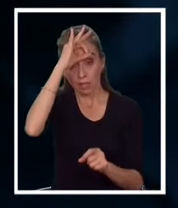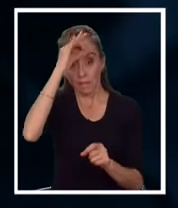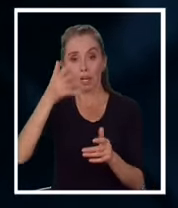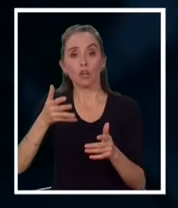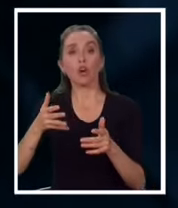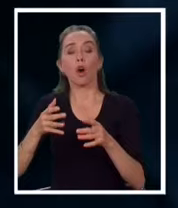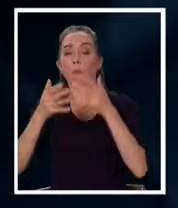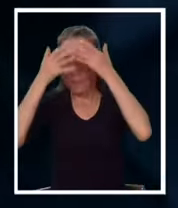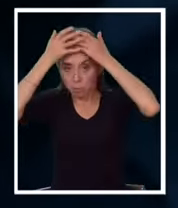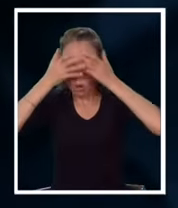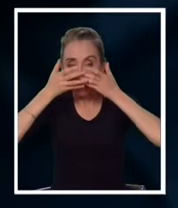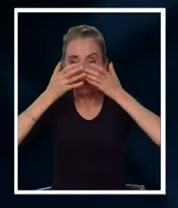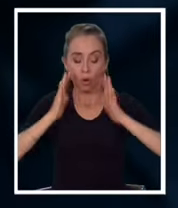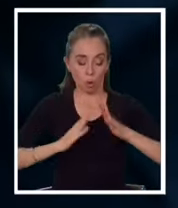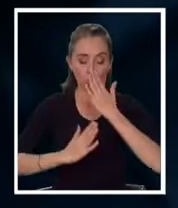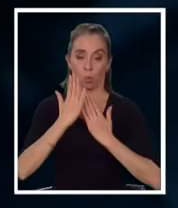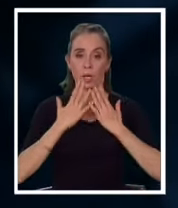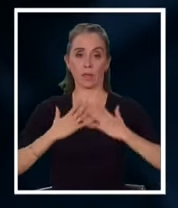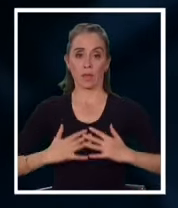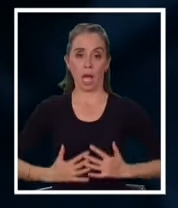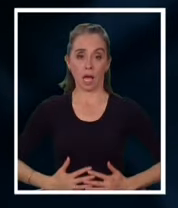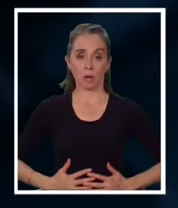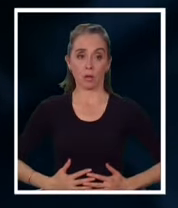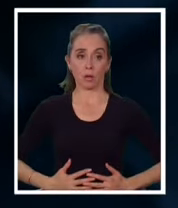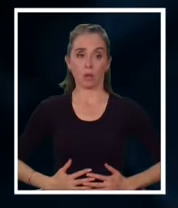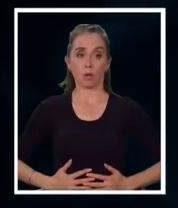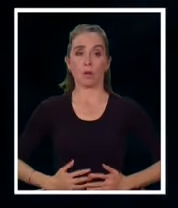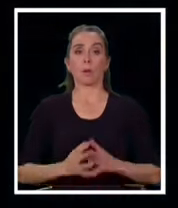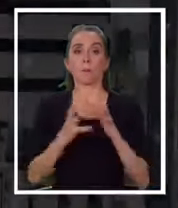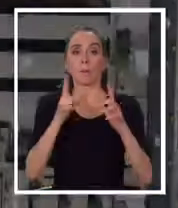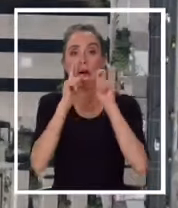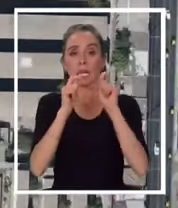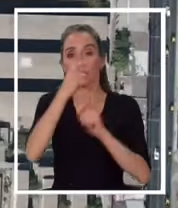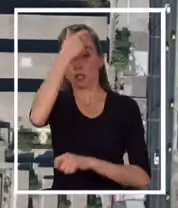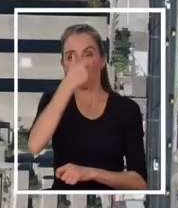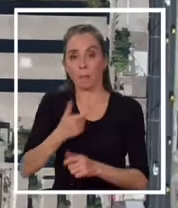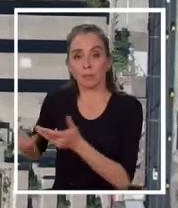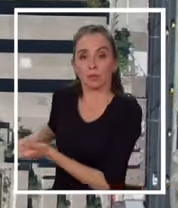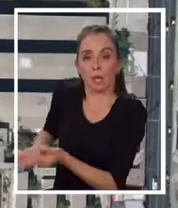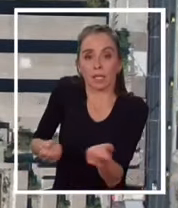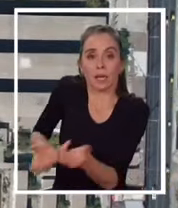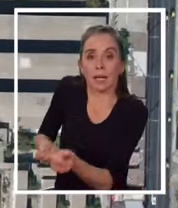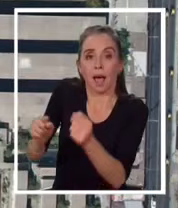los elementos de protección personal se va a multiplicar el riesgo.